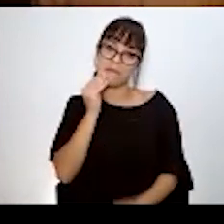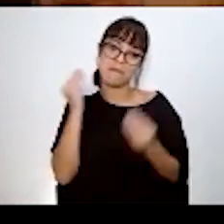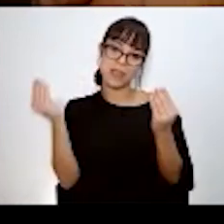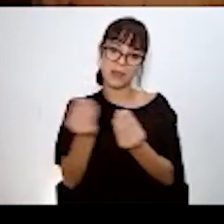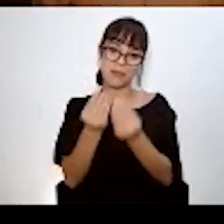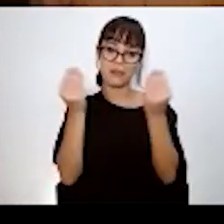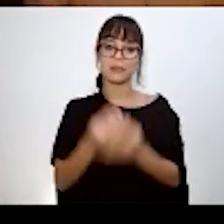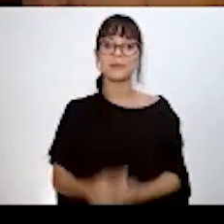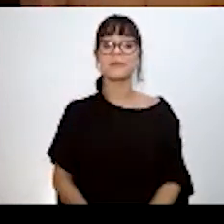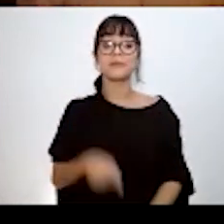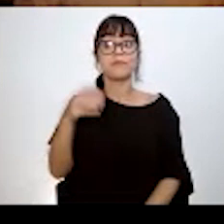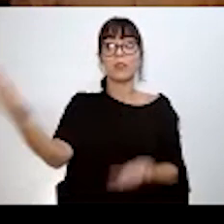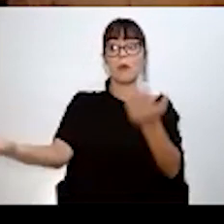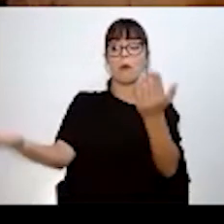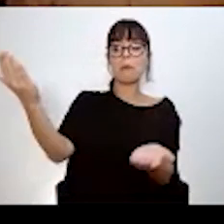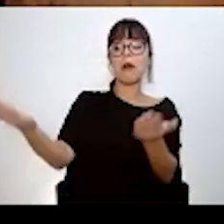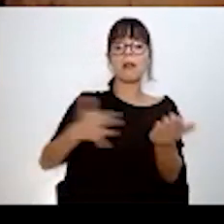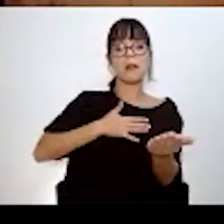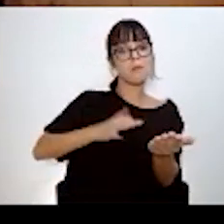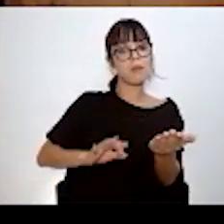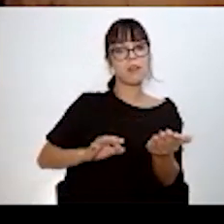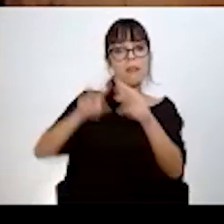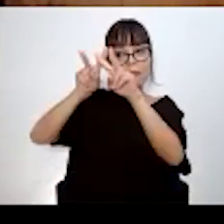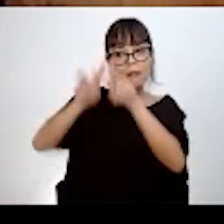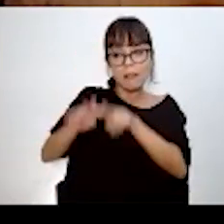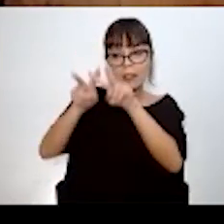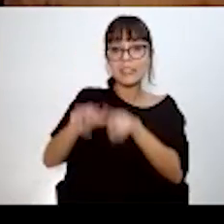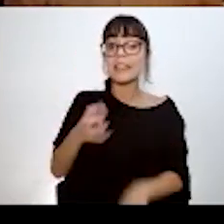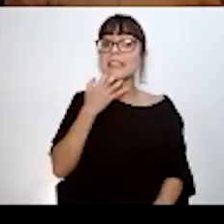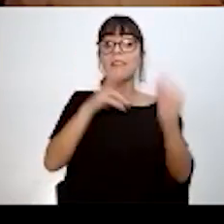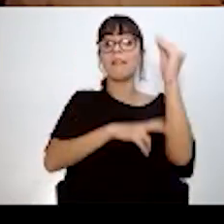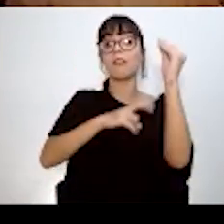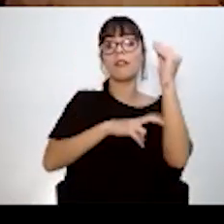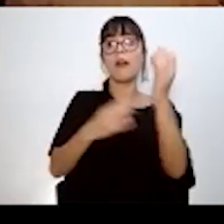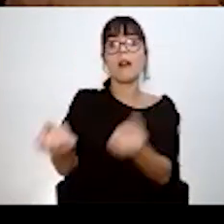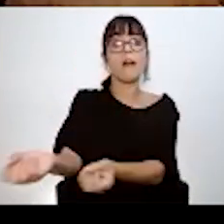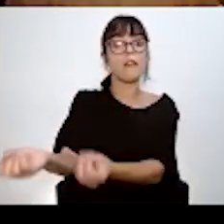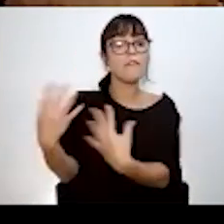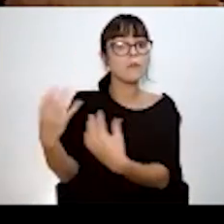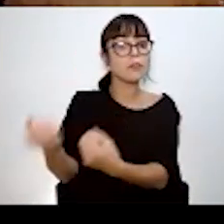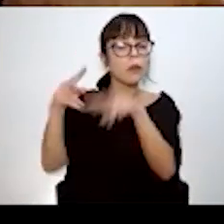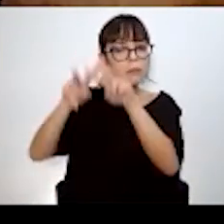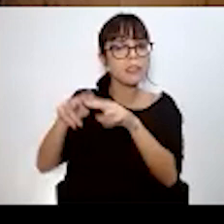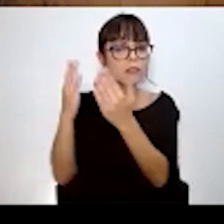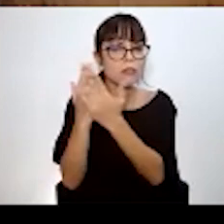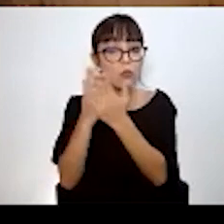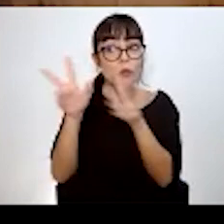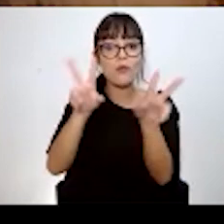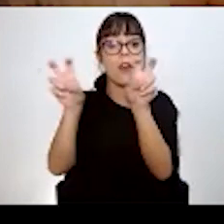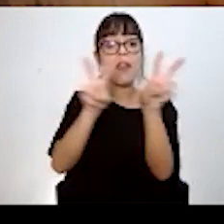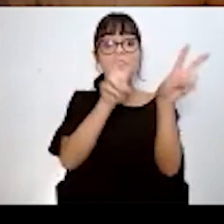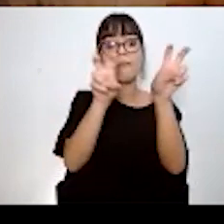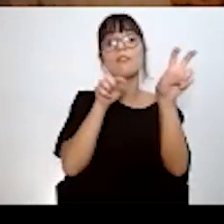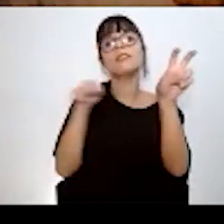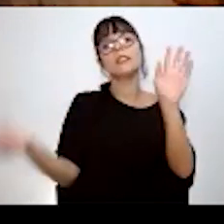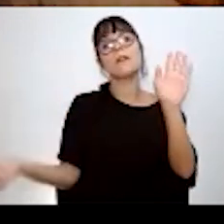de ser analizado, conforme a cada vez más información arqueológica que podamos ir sumando. Por lo tanto, yo les propongo ahora